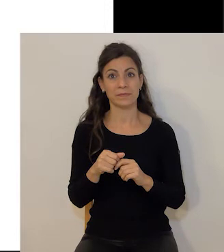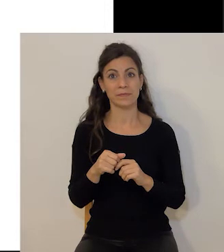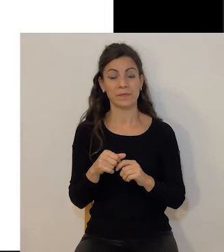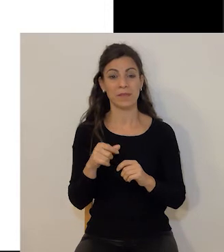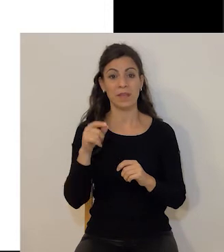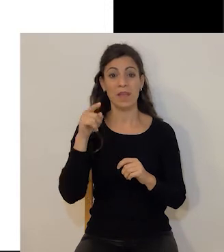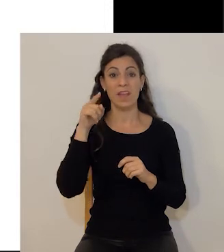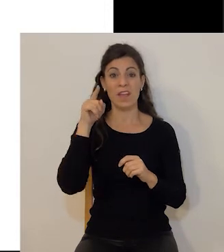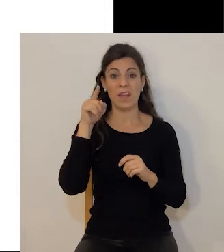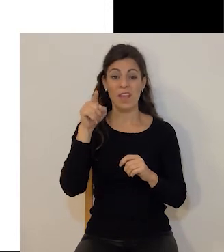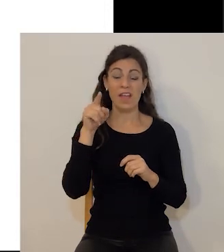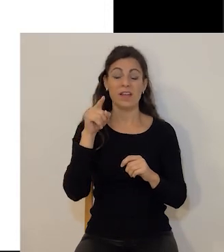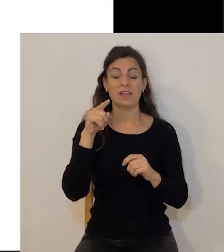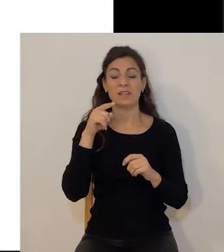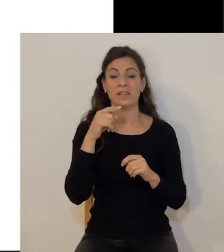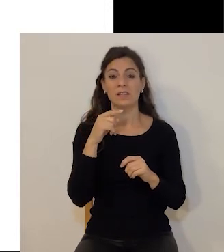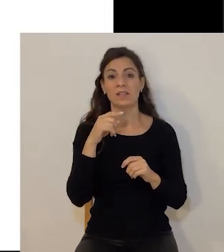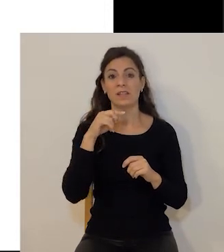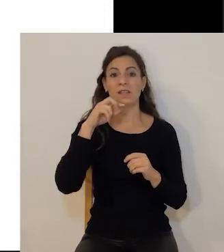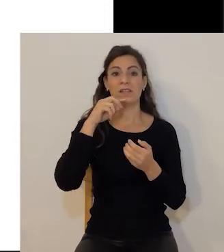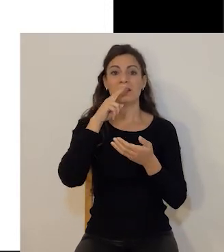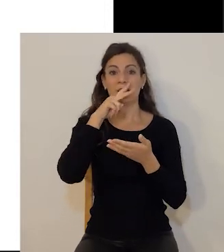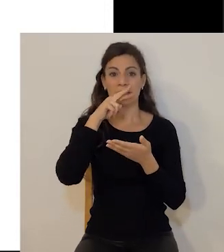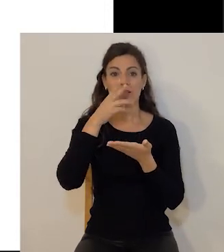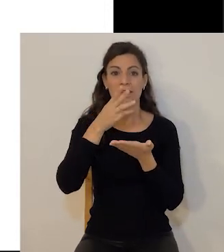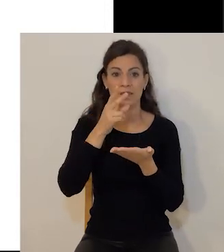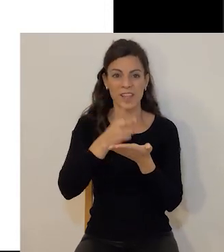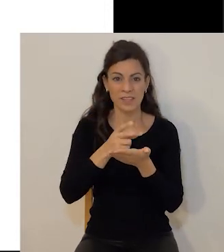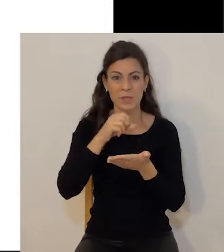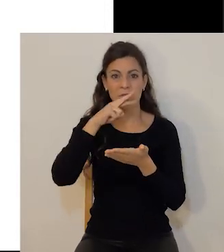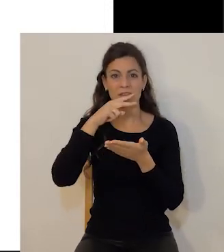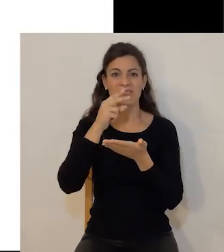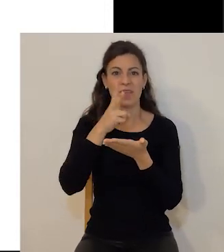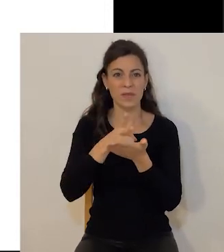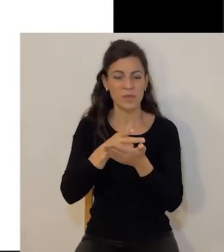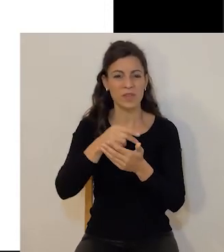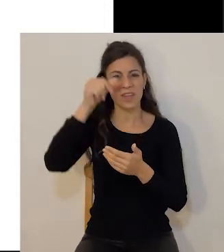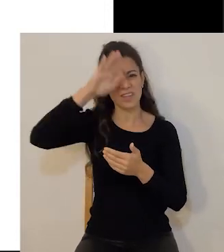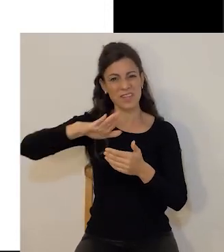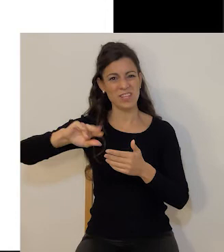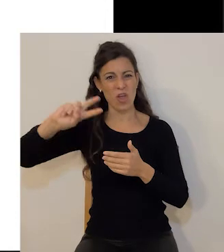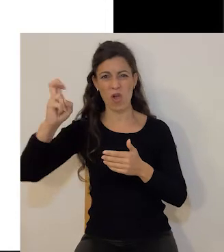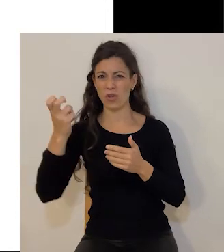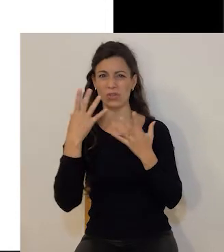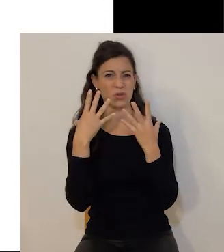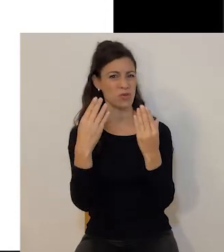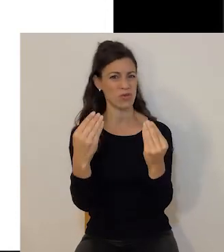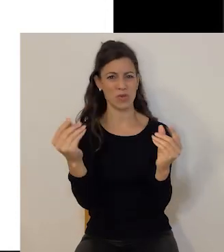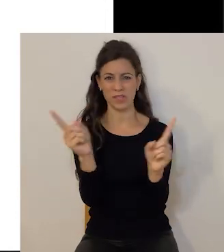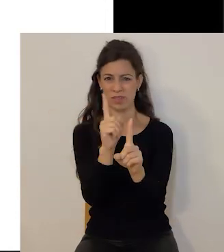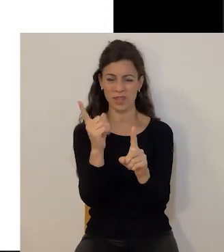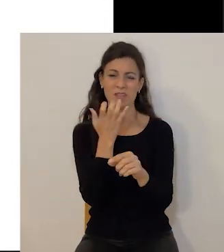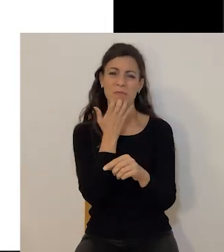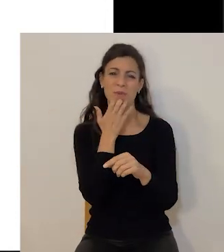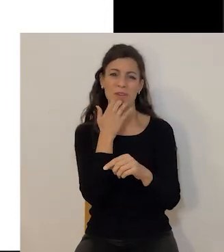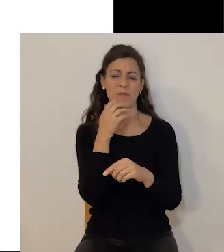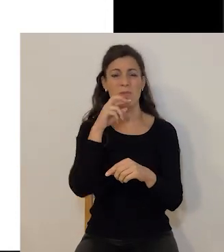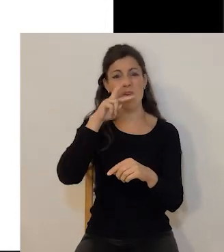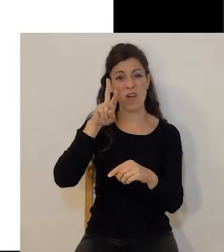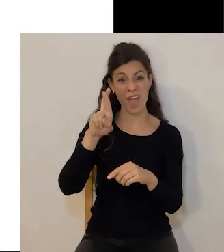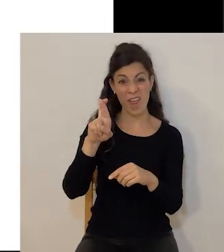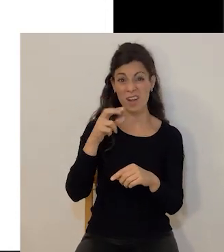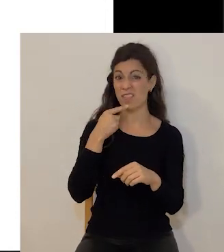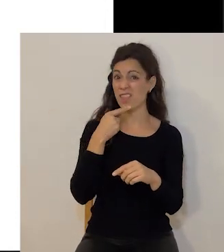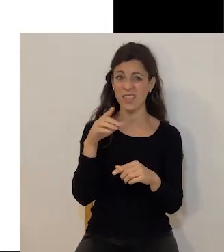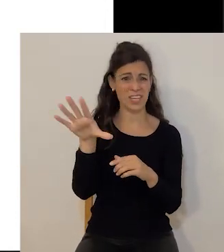tartamudez y su forma de hablar hace que los niños no lo entiendan. No sabe pronunciar la R, no se le